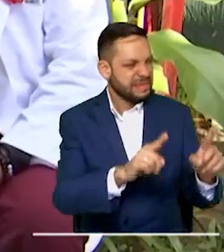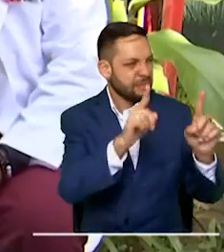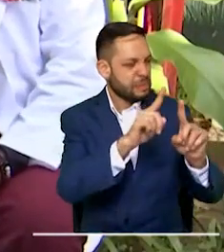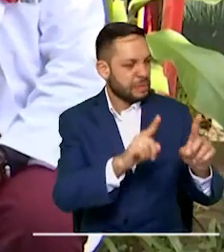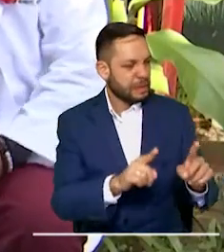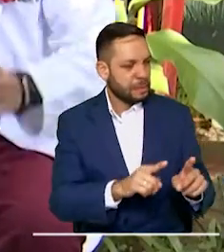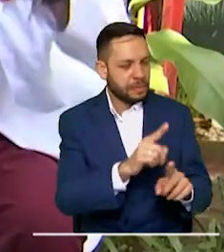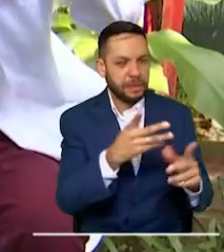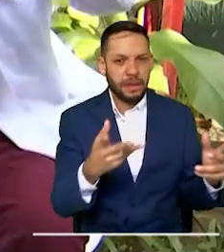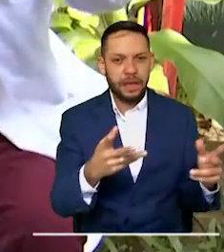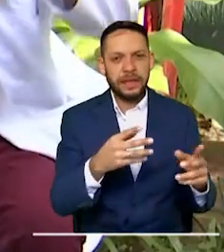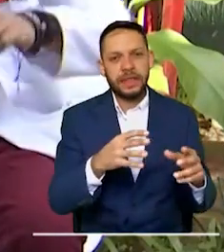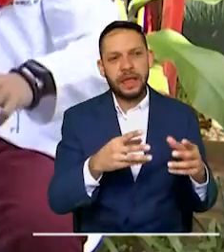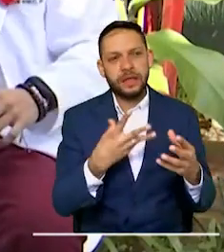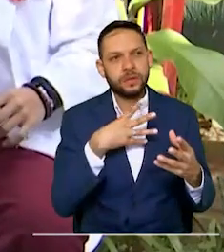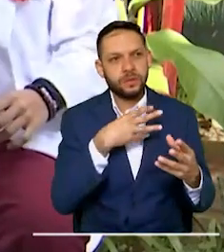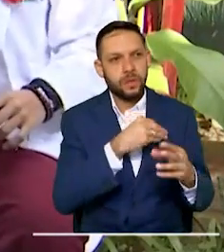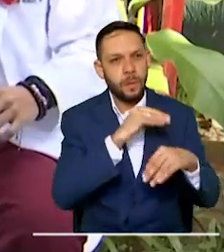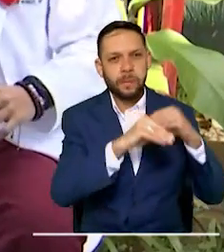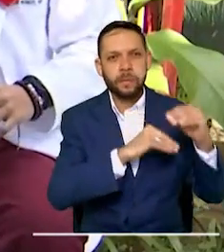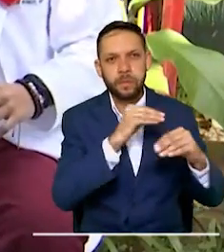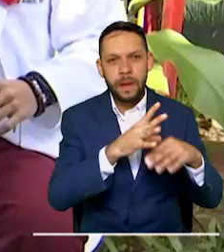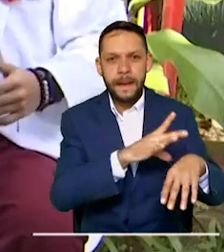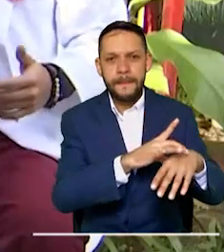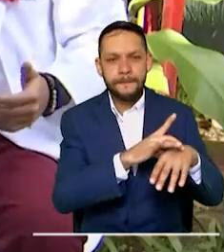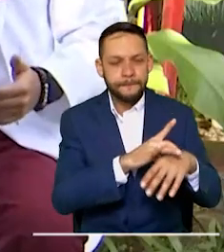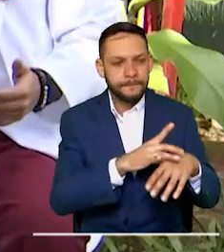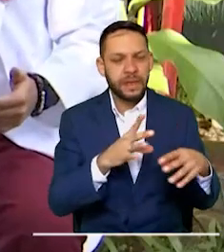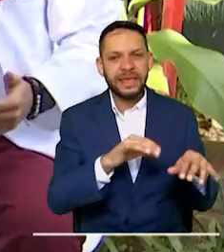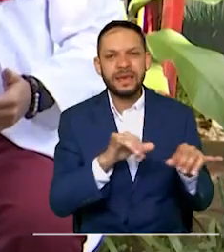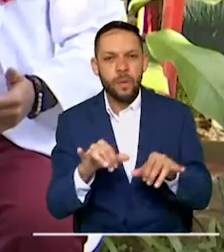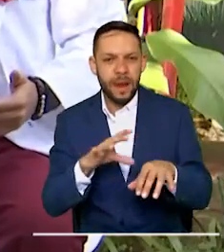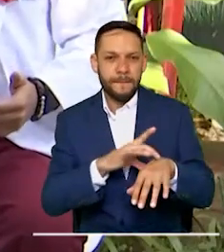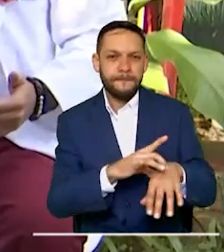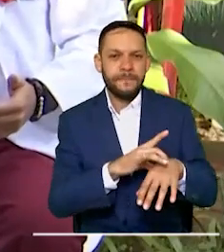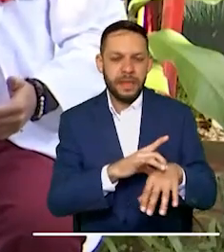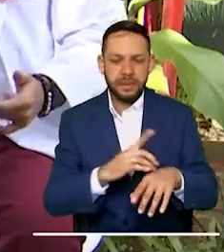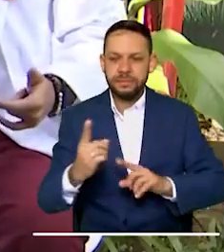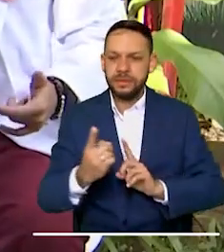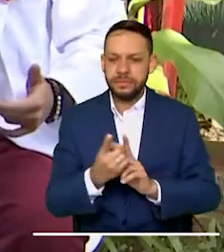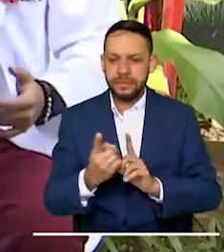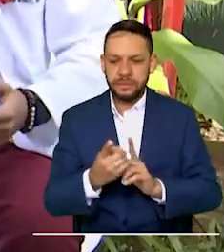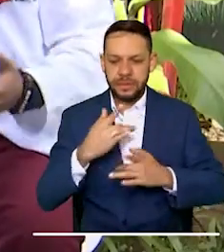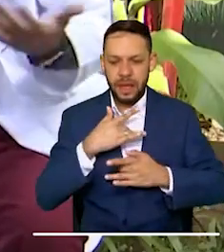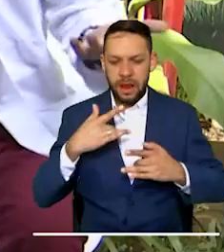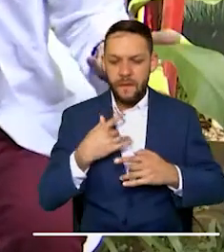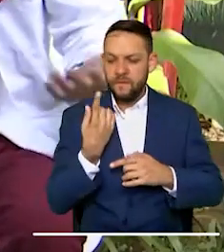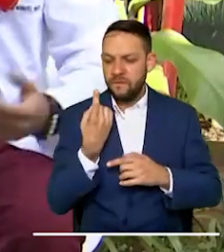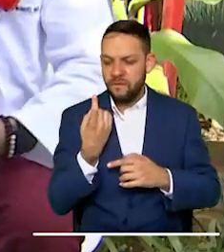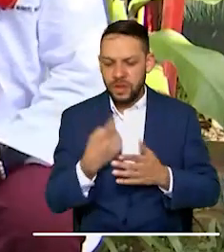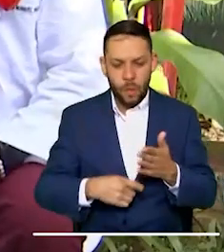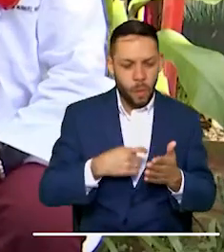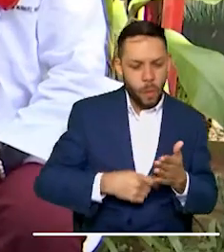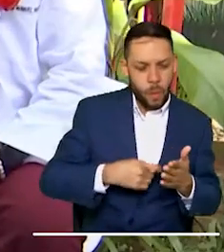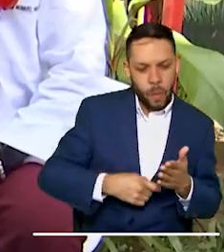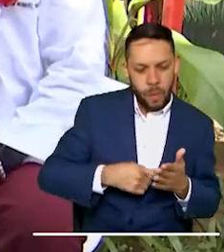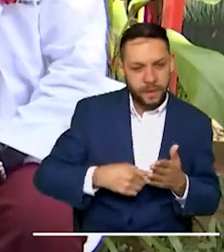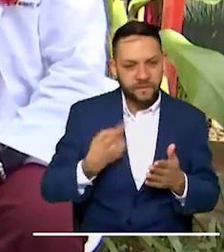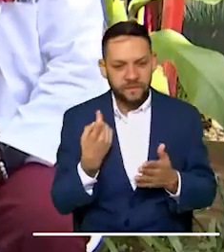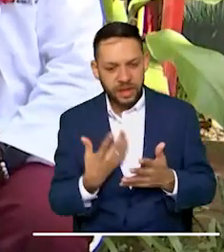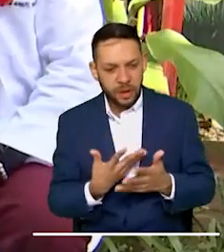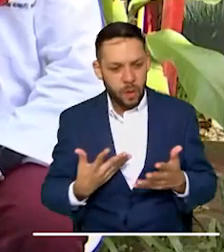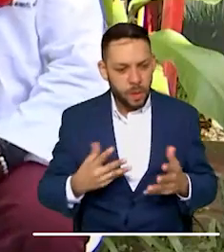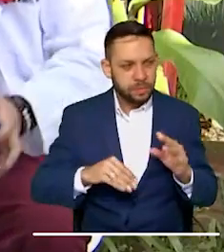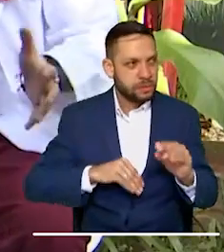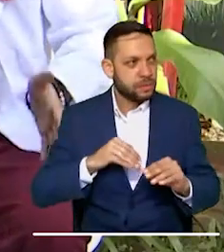entonces estoy con la pepa, el medicamento, la cirugía, pero no corrijo la disfunción porque muchas veces ni siquiera la buscamos.